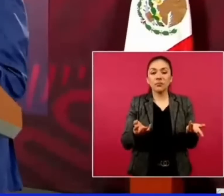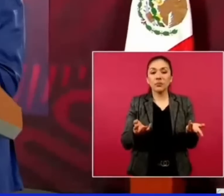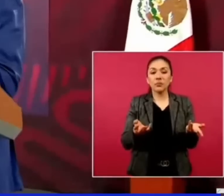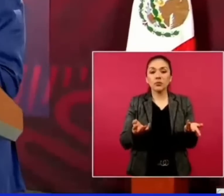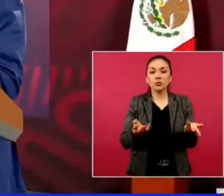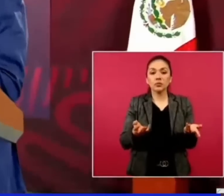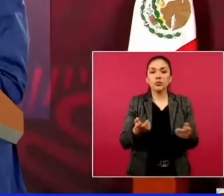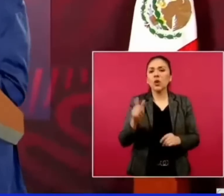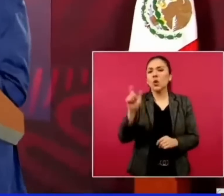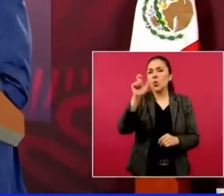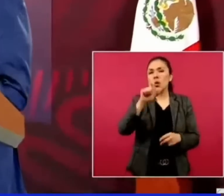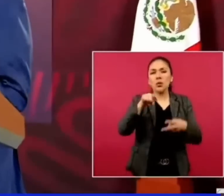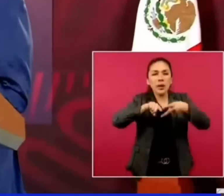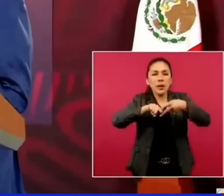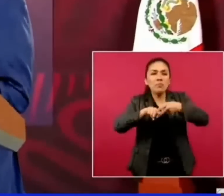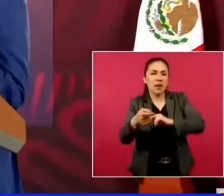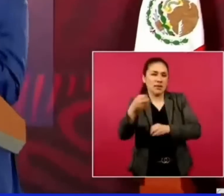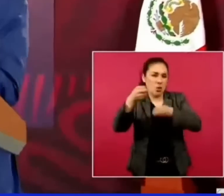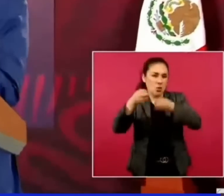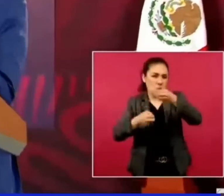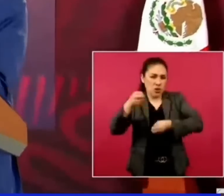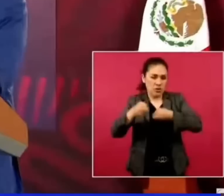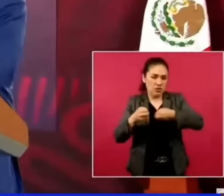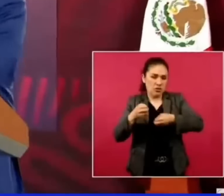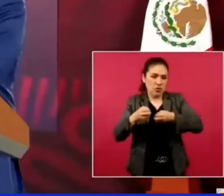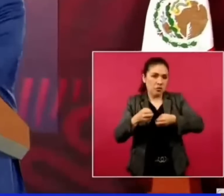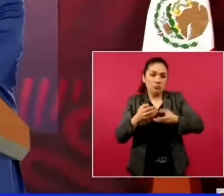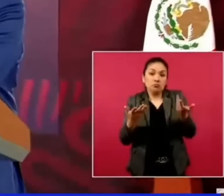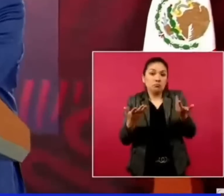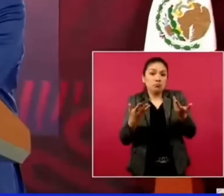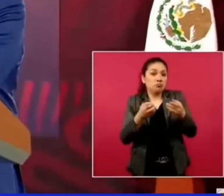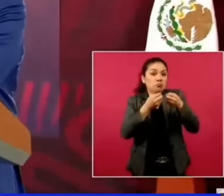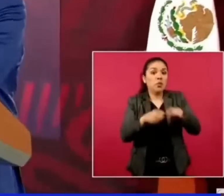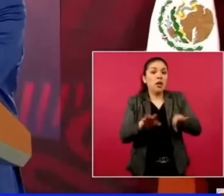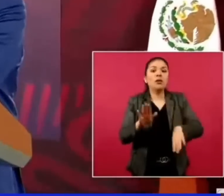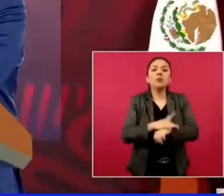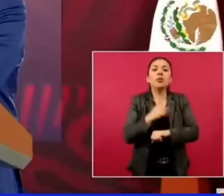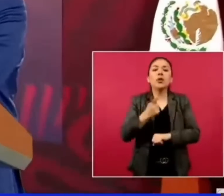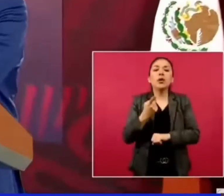el inicio del juicio, porque estaban